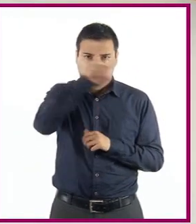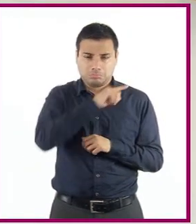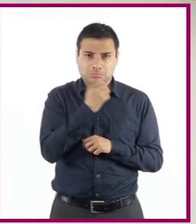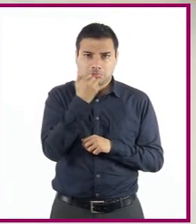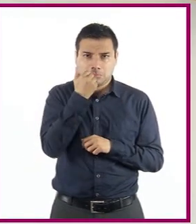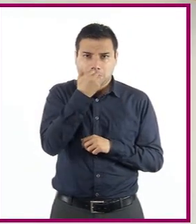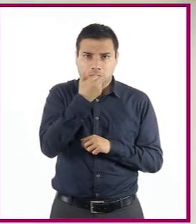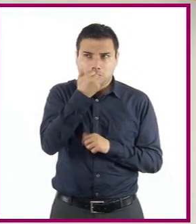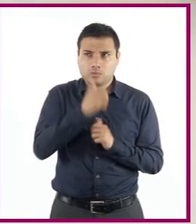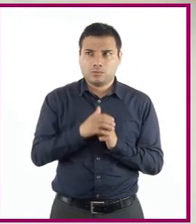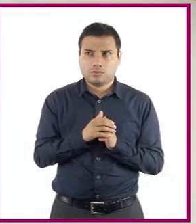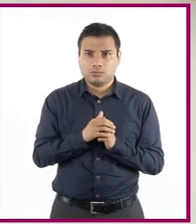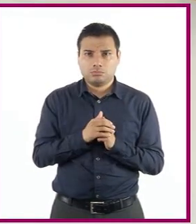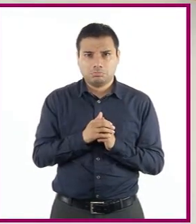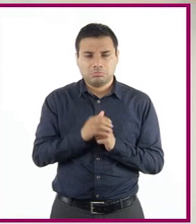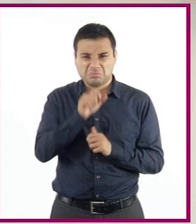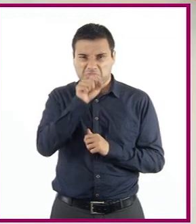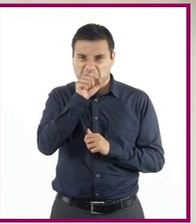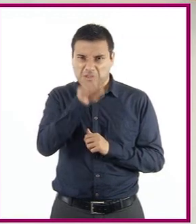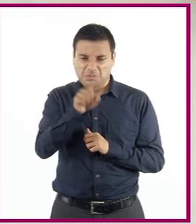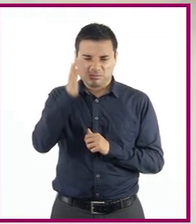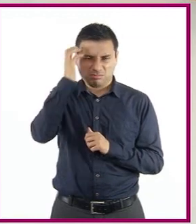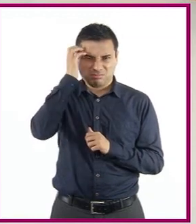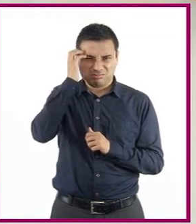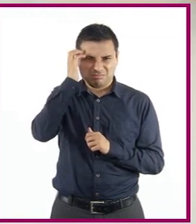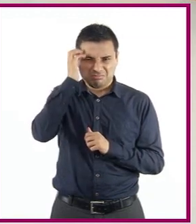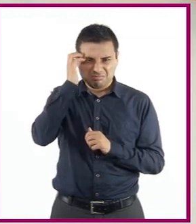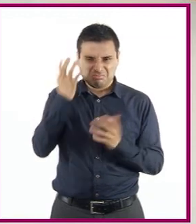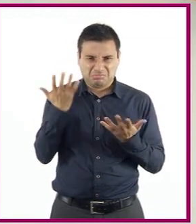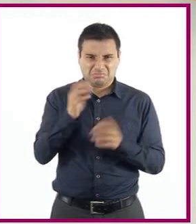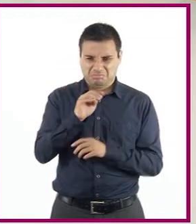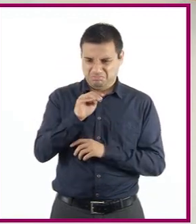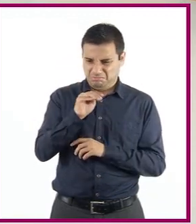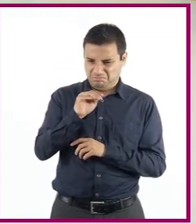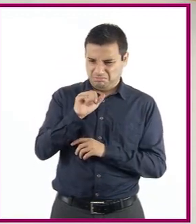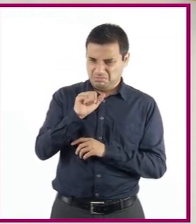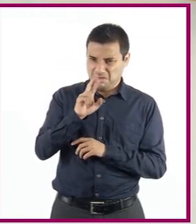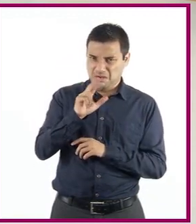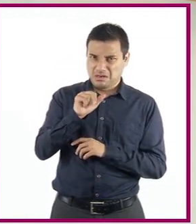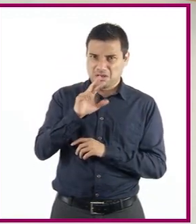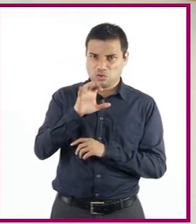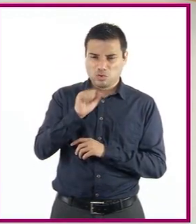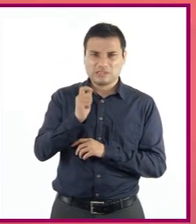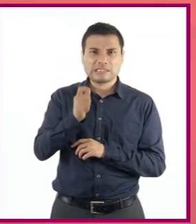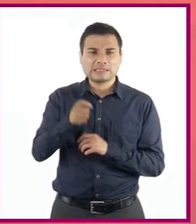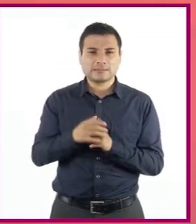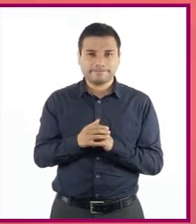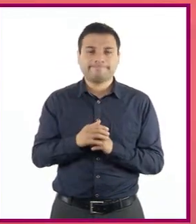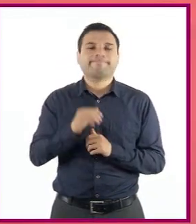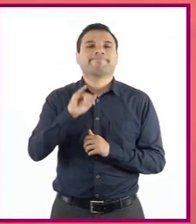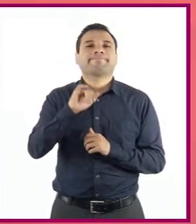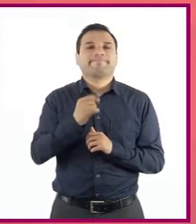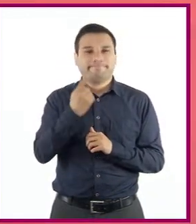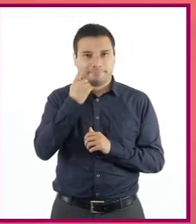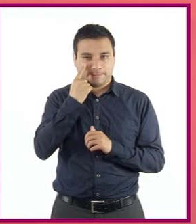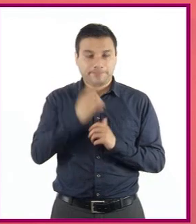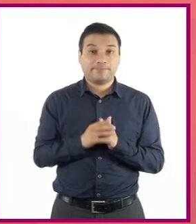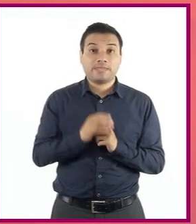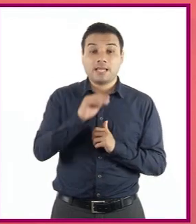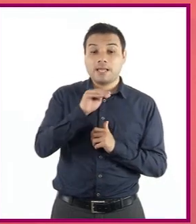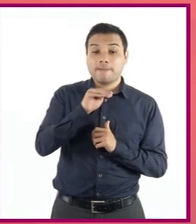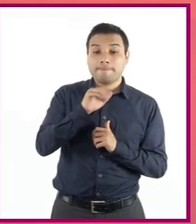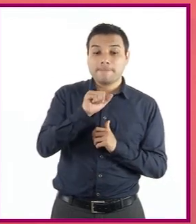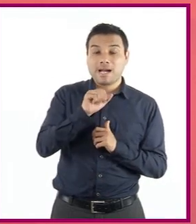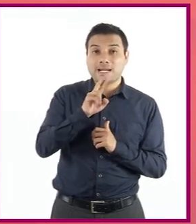casa también se estarán preguntando qué son y para qué sirven. Así es. Los marcadores del